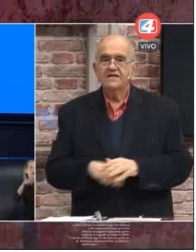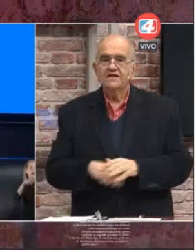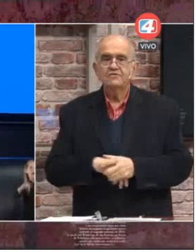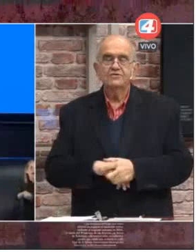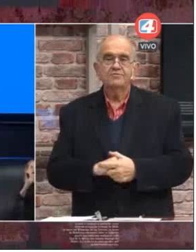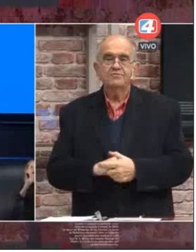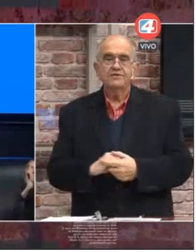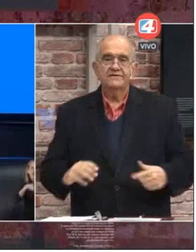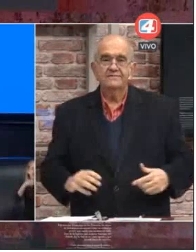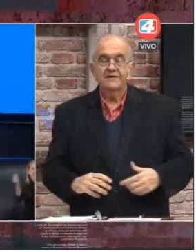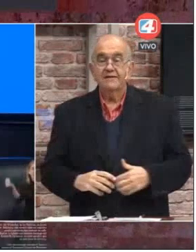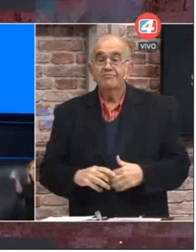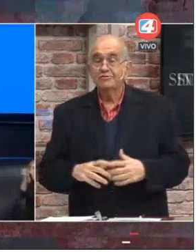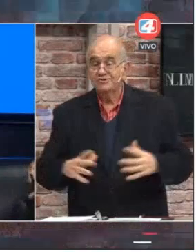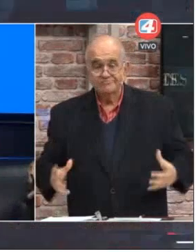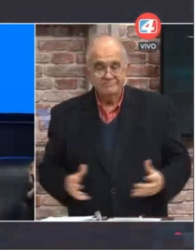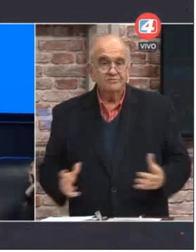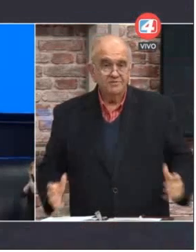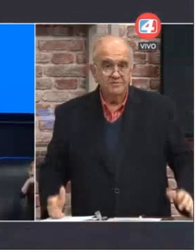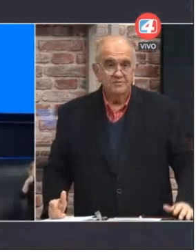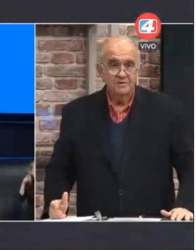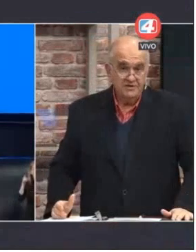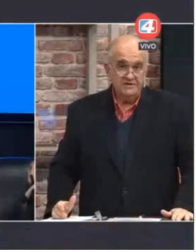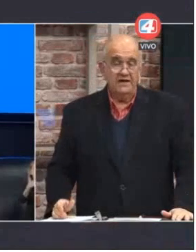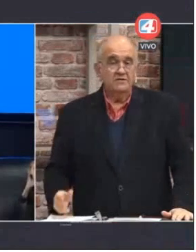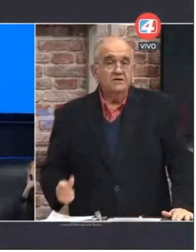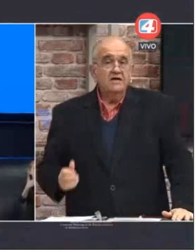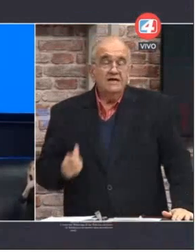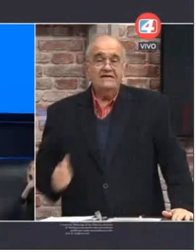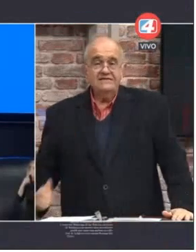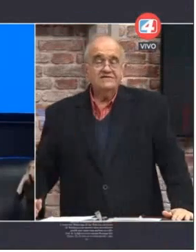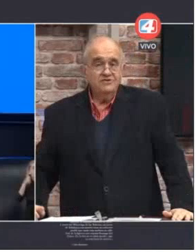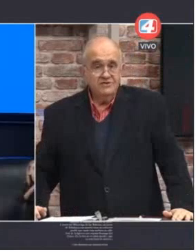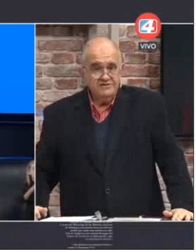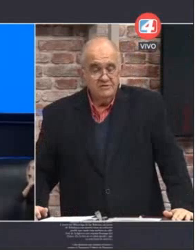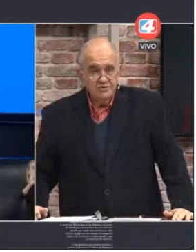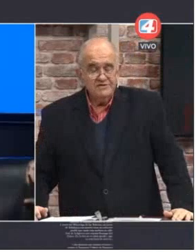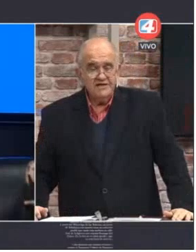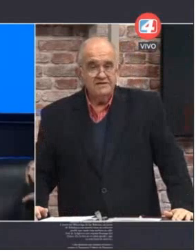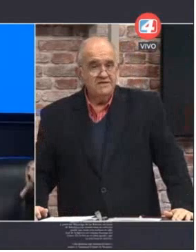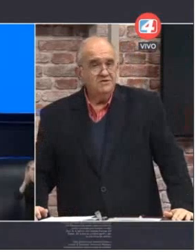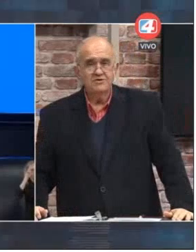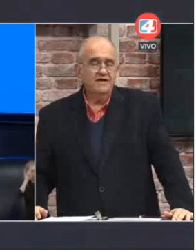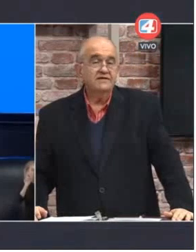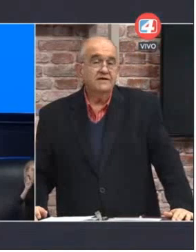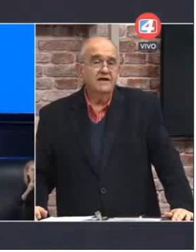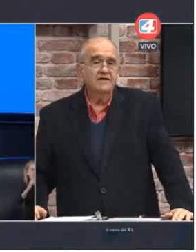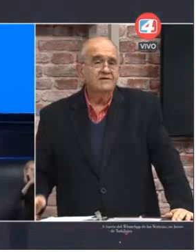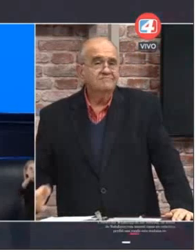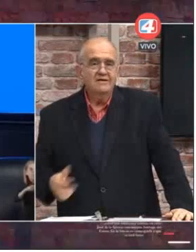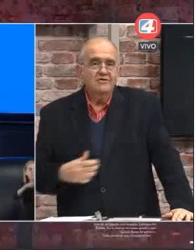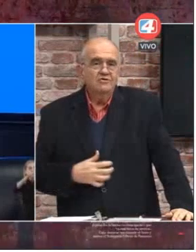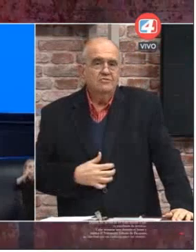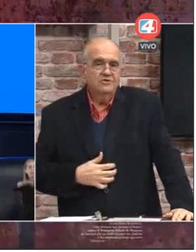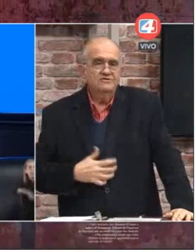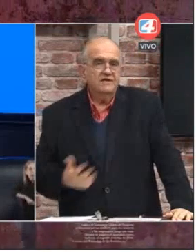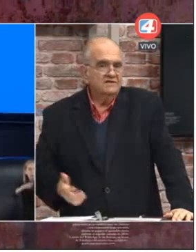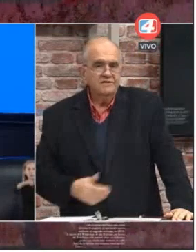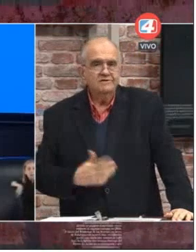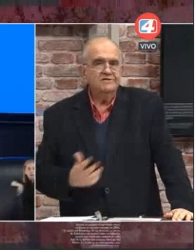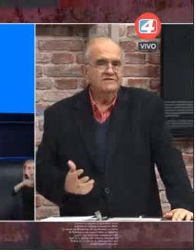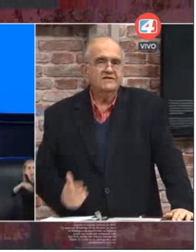ningún tipo de apoyo si no podemos ver por este lado las acciones y los bonos argentinos no dejan de caer hoy los